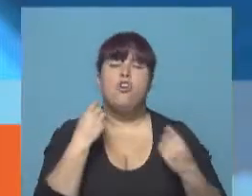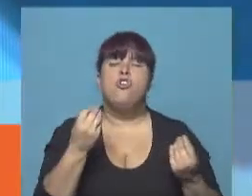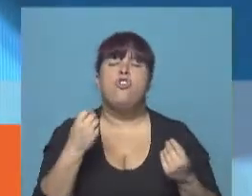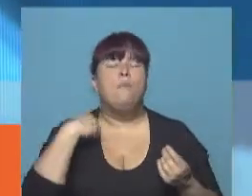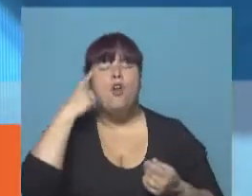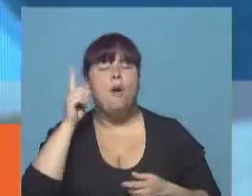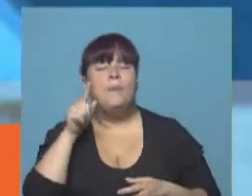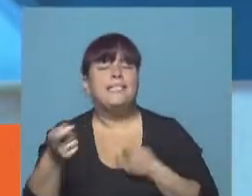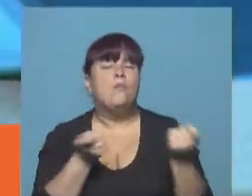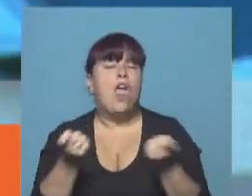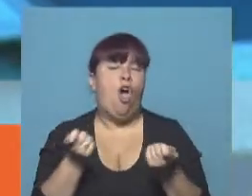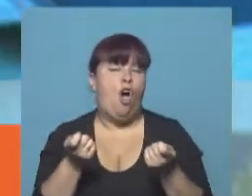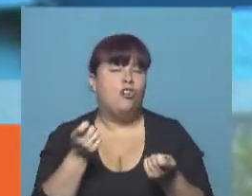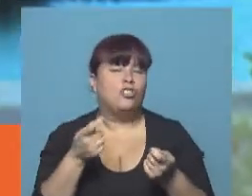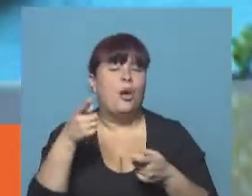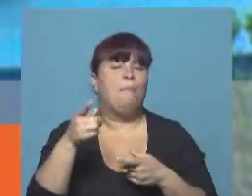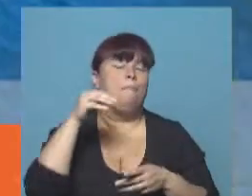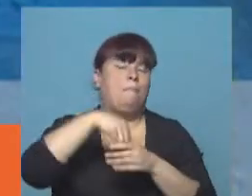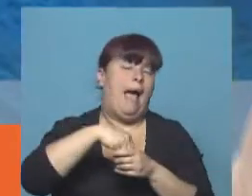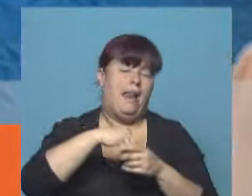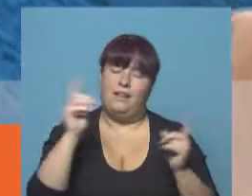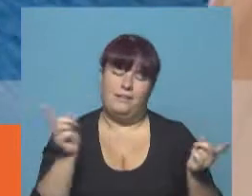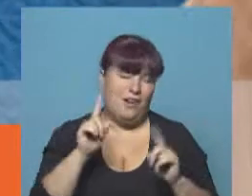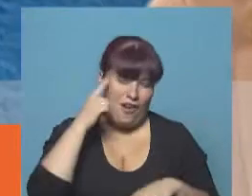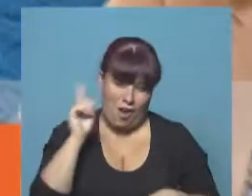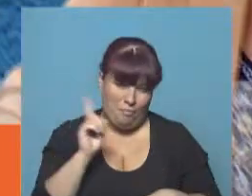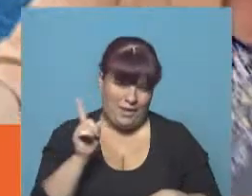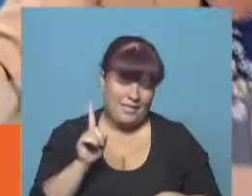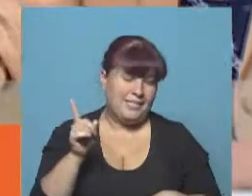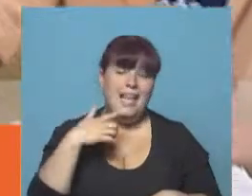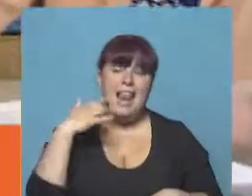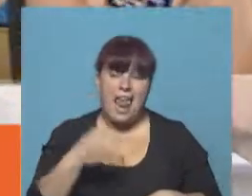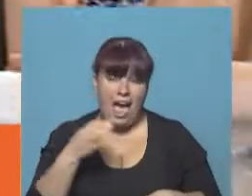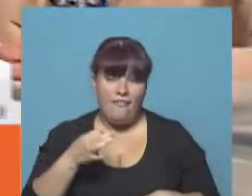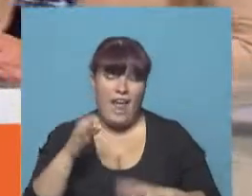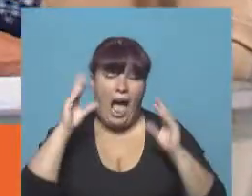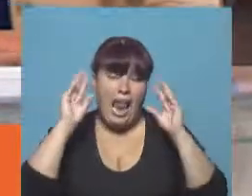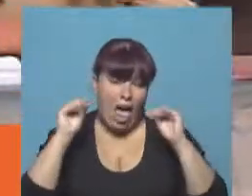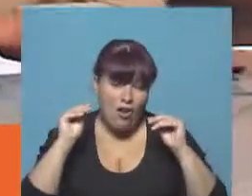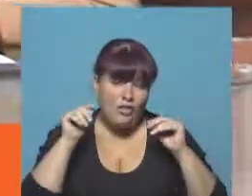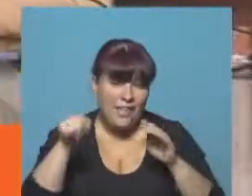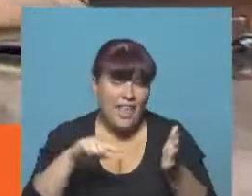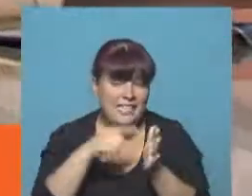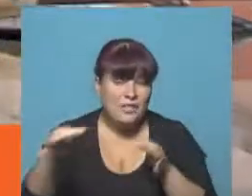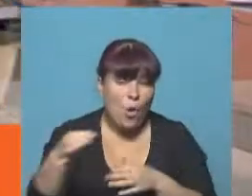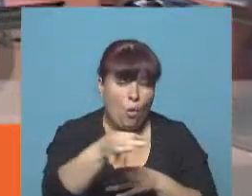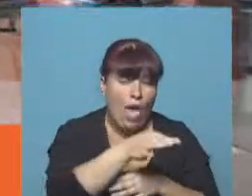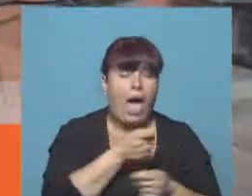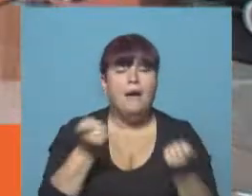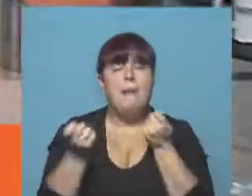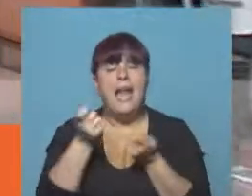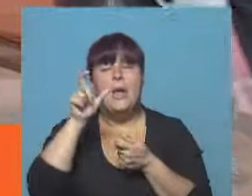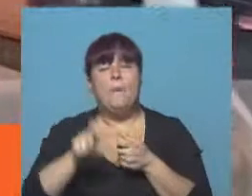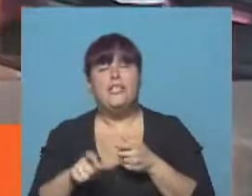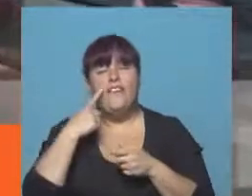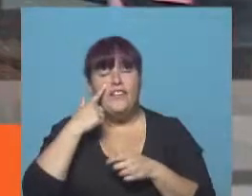esos pensar que pibes esto es un están negocio para el que está manejando? No lo ¿Cómo pienses hago? así, porque en realidad la nocturnidad de esas ciudades o la maneja algún vecino de